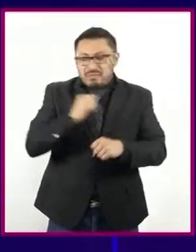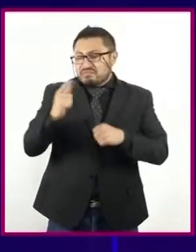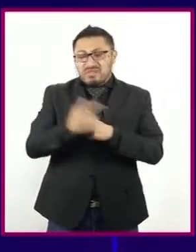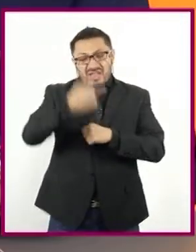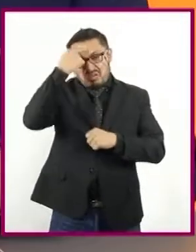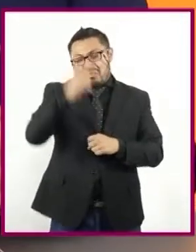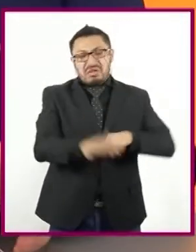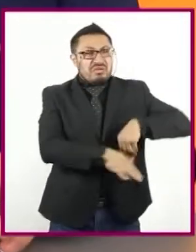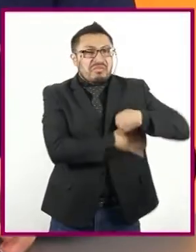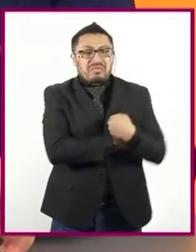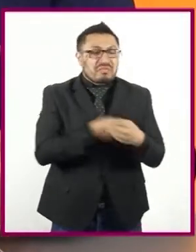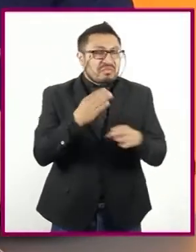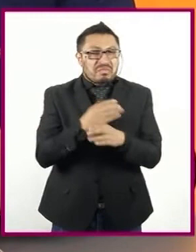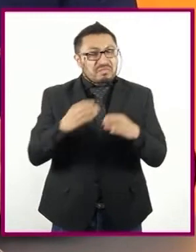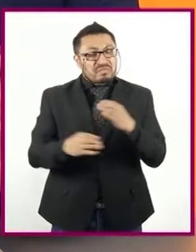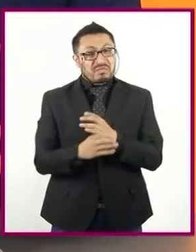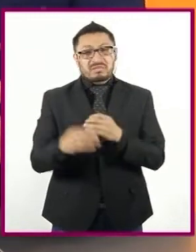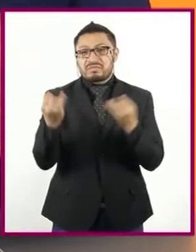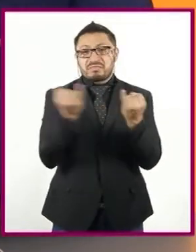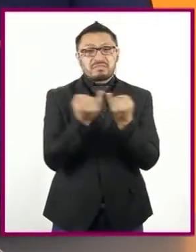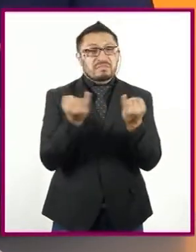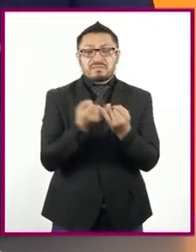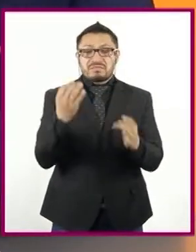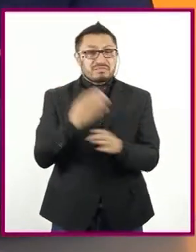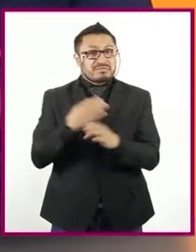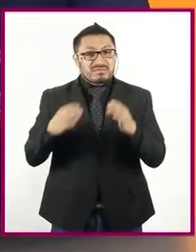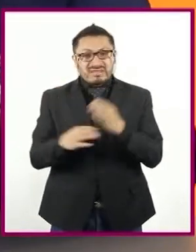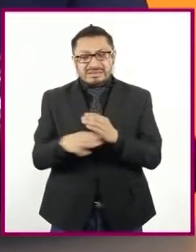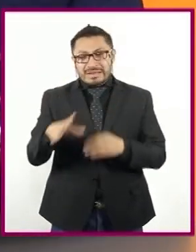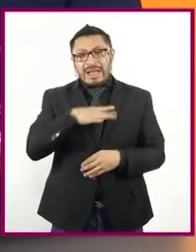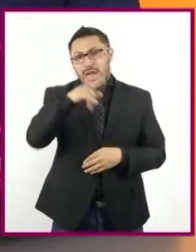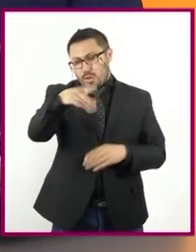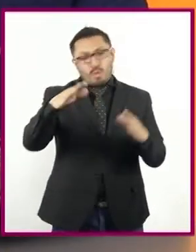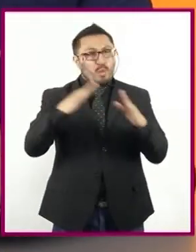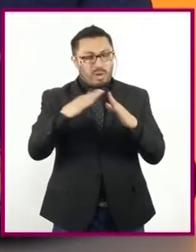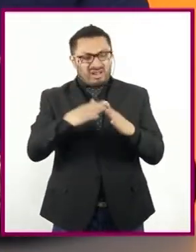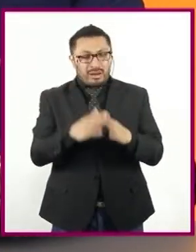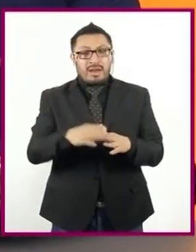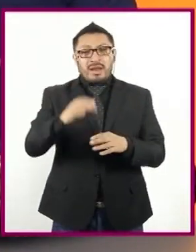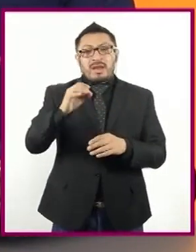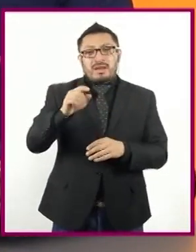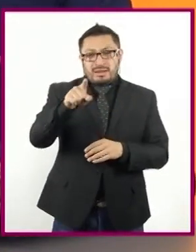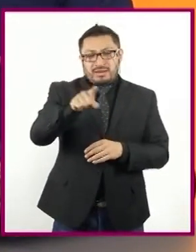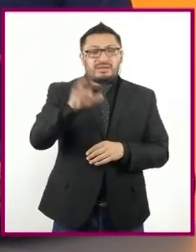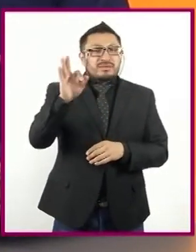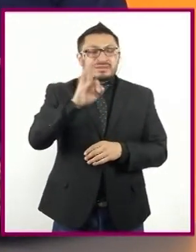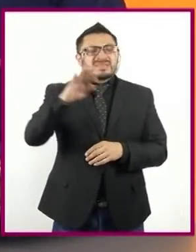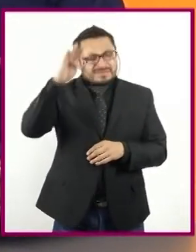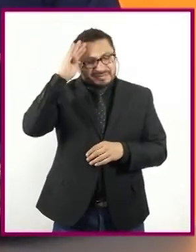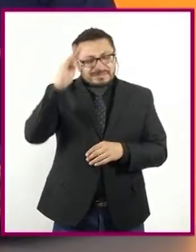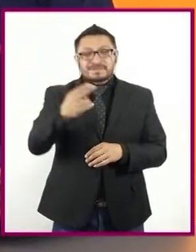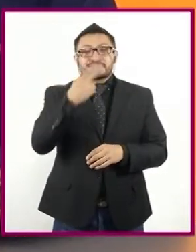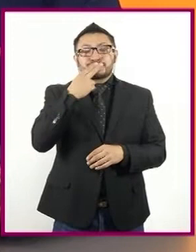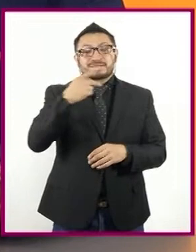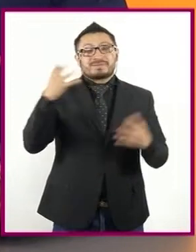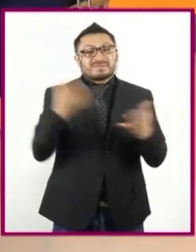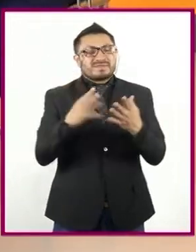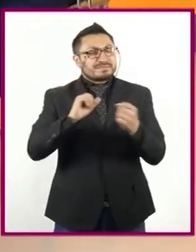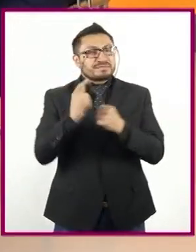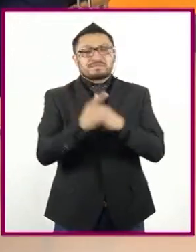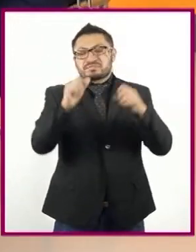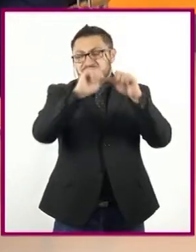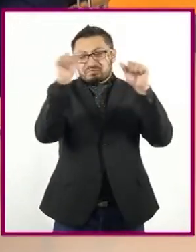cosas. Al igual que objetos que tengan disponibles en casa y que piensen les servirán para generar una creación